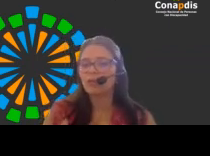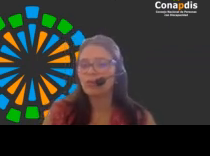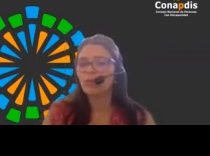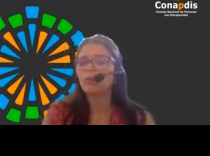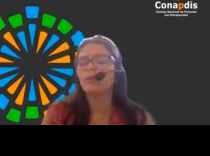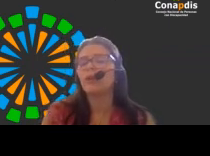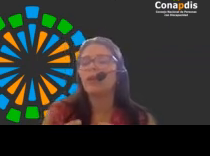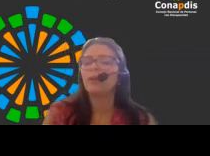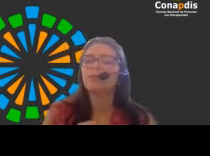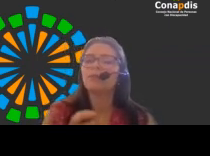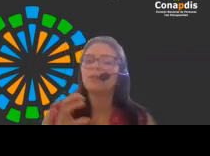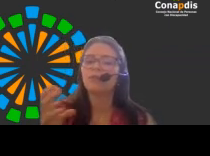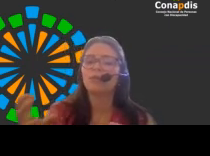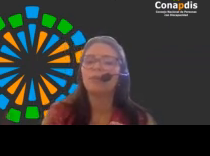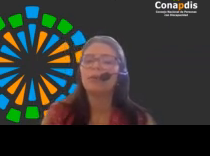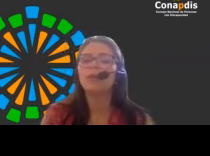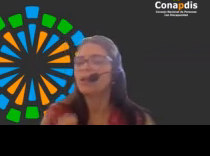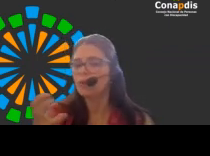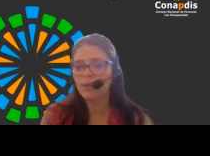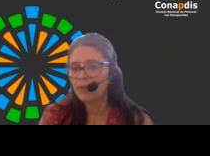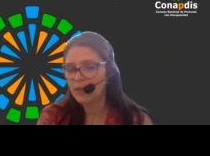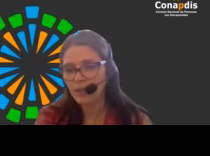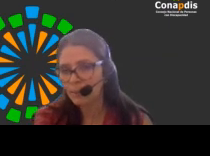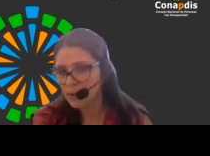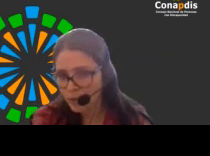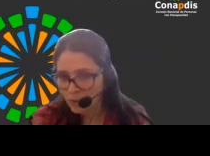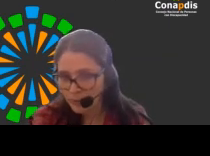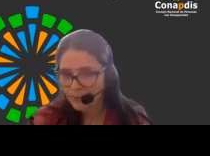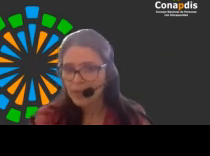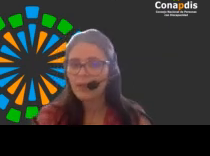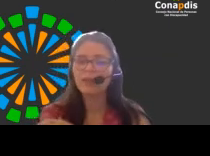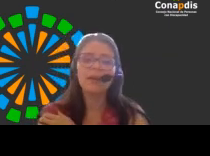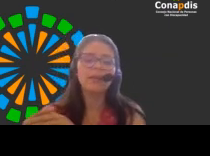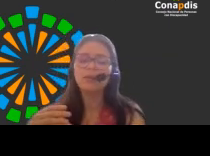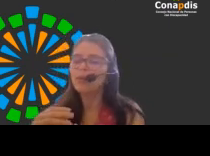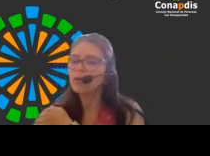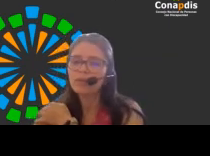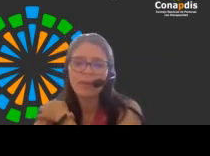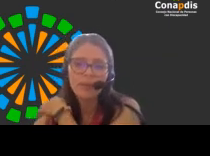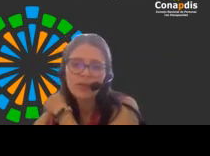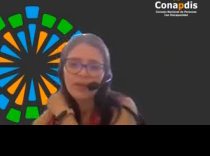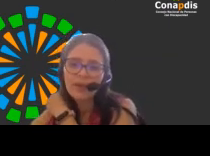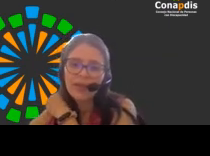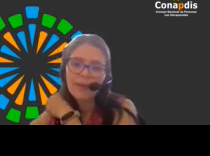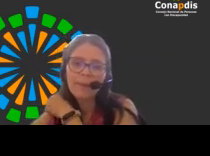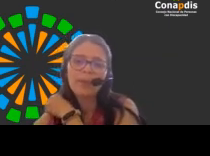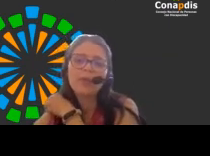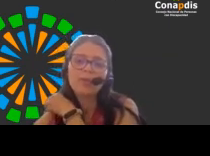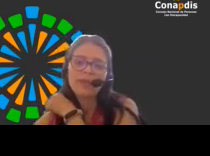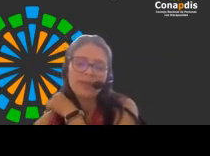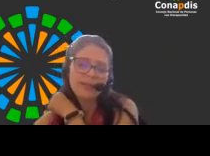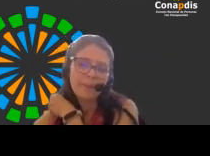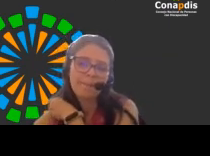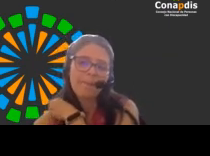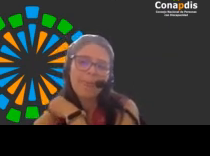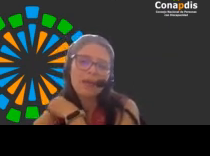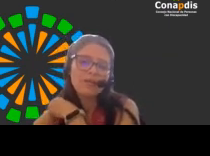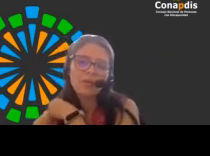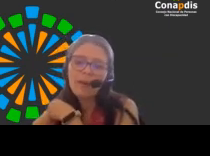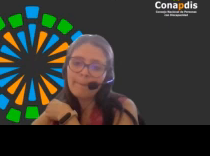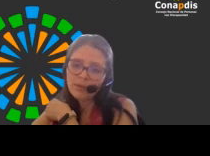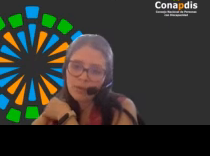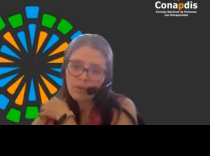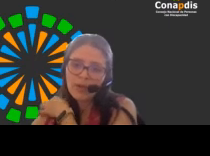esto lo que queremos es transformarlo y que no limite a la persona darle todos los apoyos que requiera por eso les decía